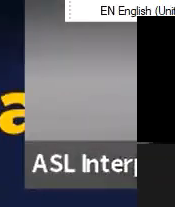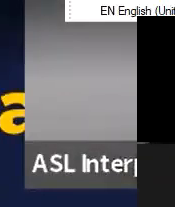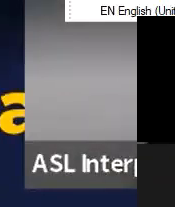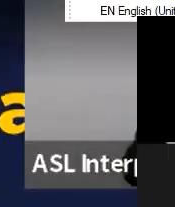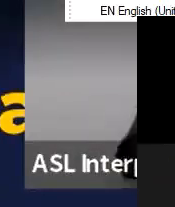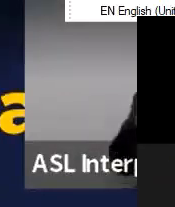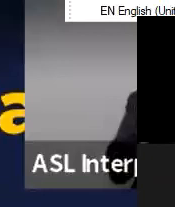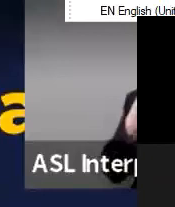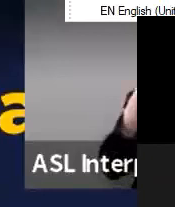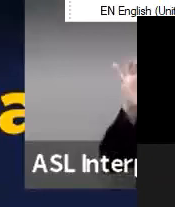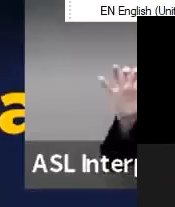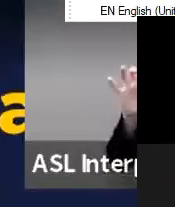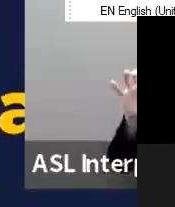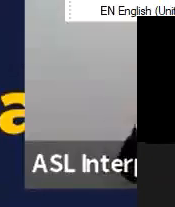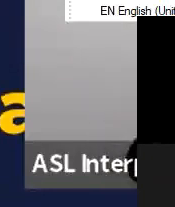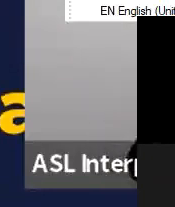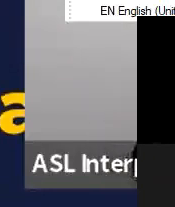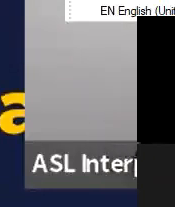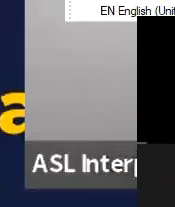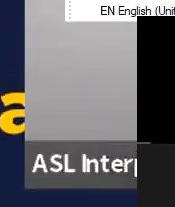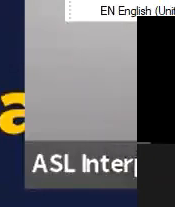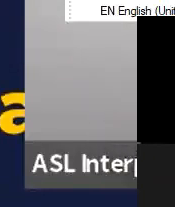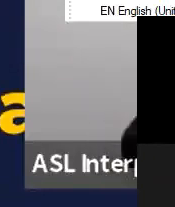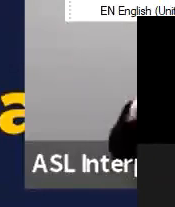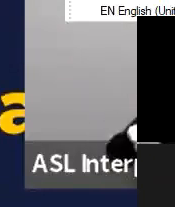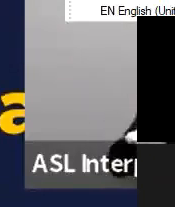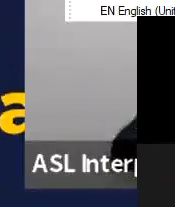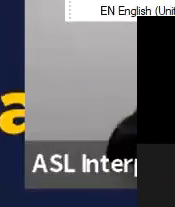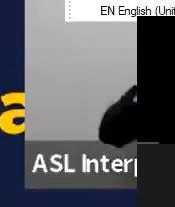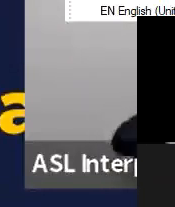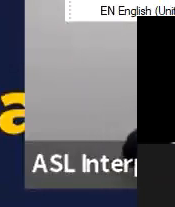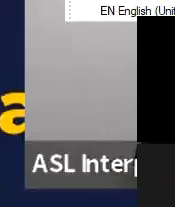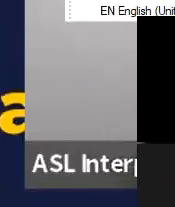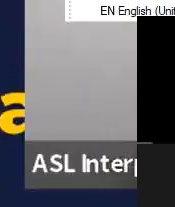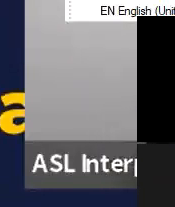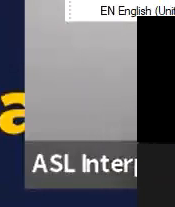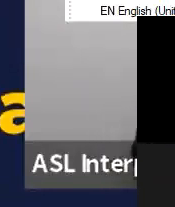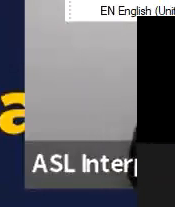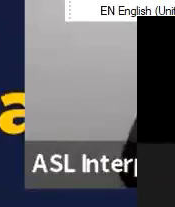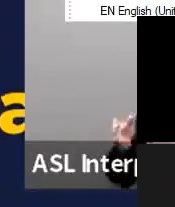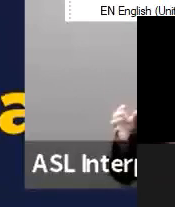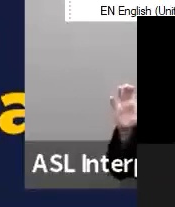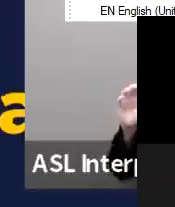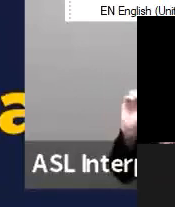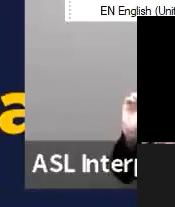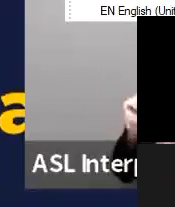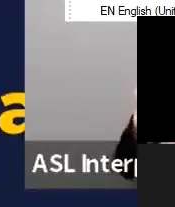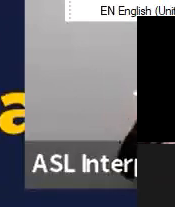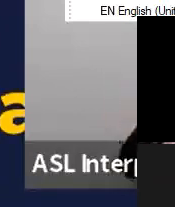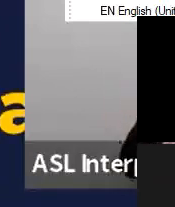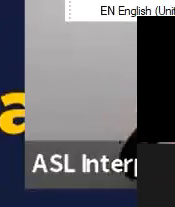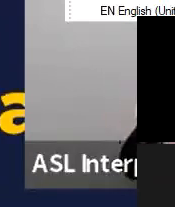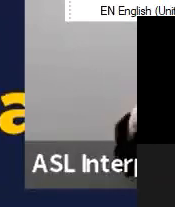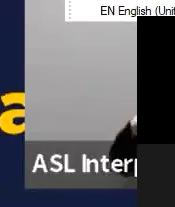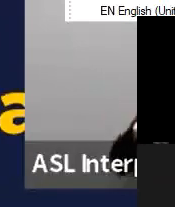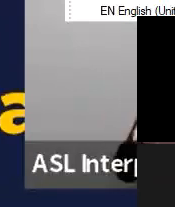asilos y todos los lugares de cuidados congregados. Estamos requiriendo que todos sean vacunados. Entonces,